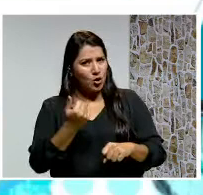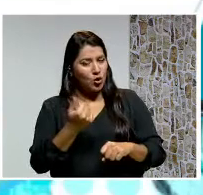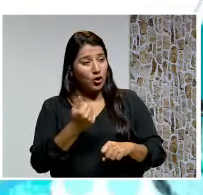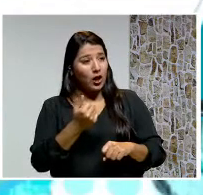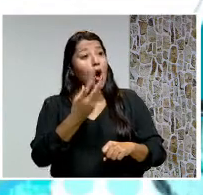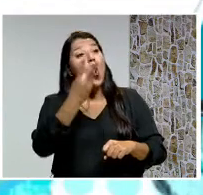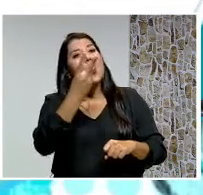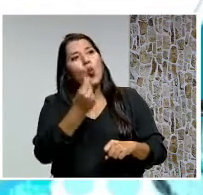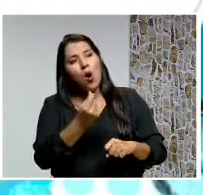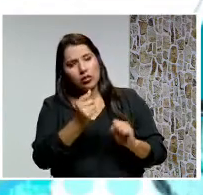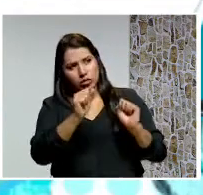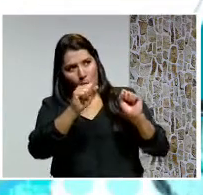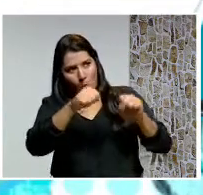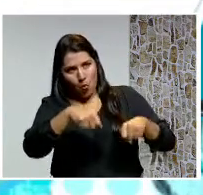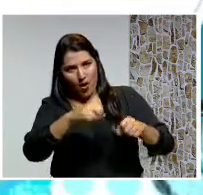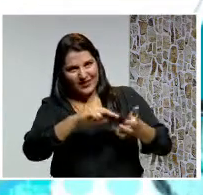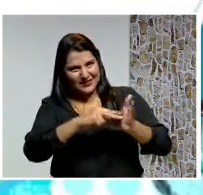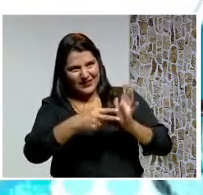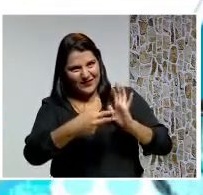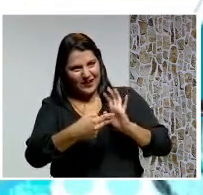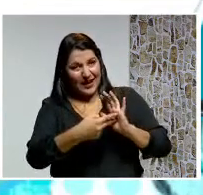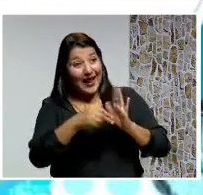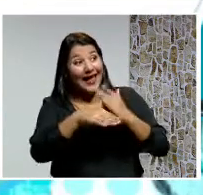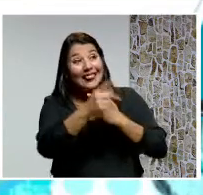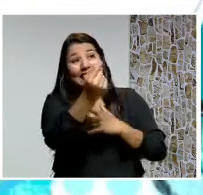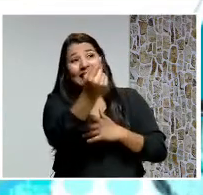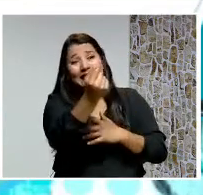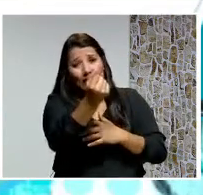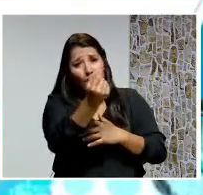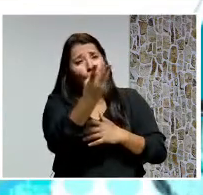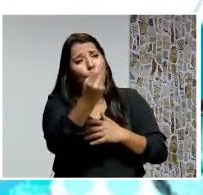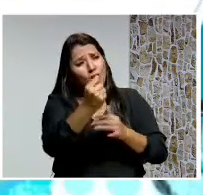cambio reducir, por ejemplo, la cuota mensual de su crédito.